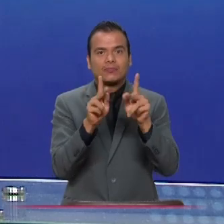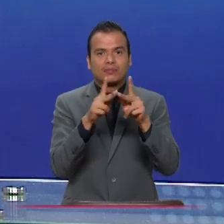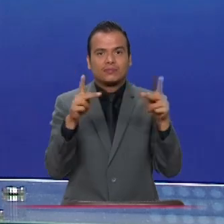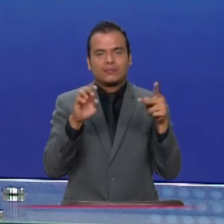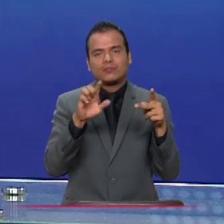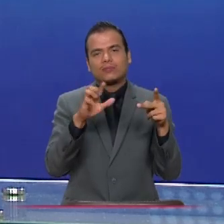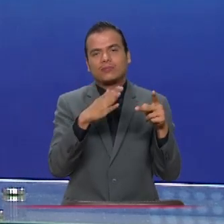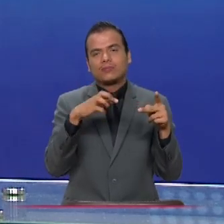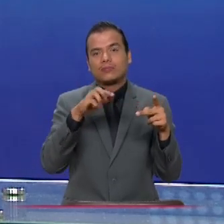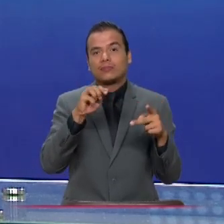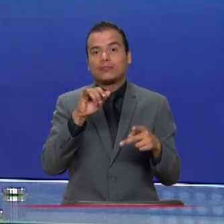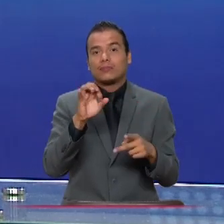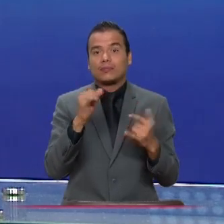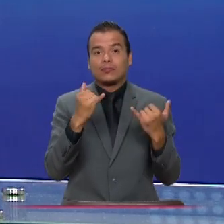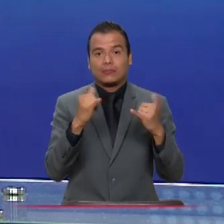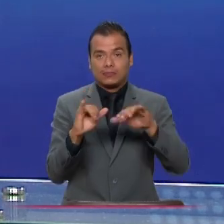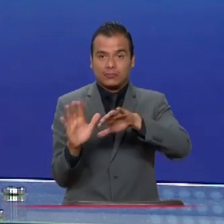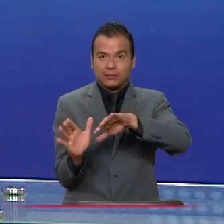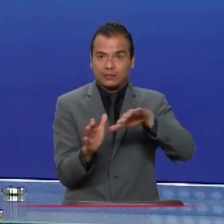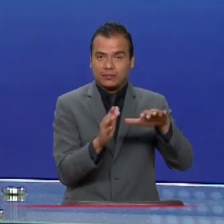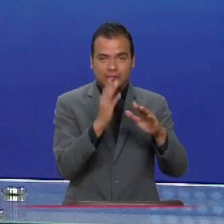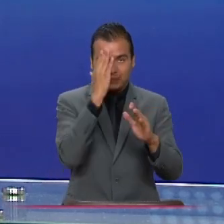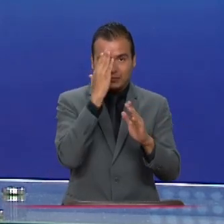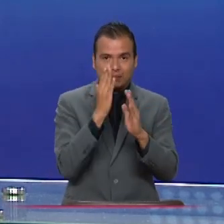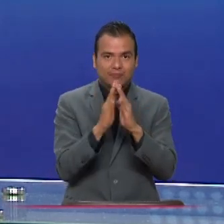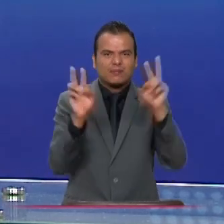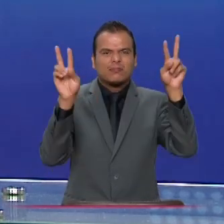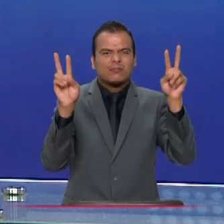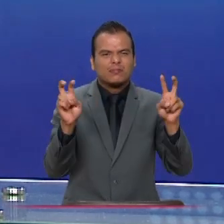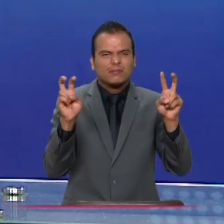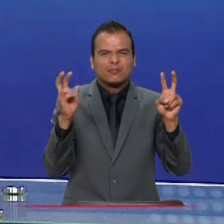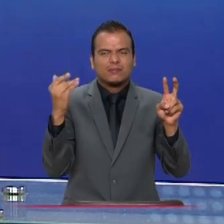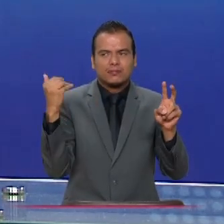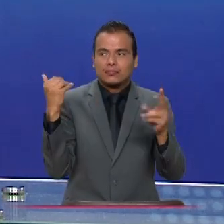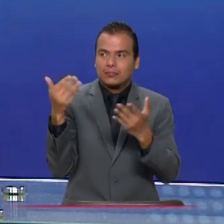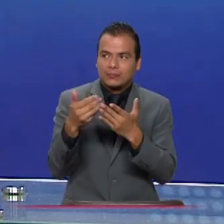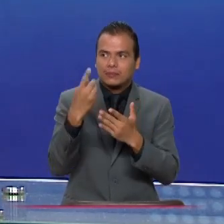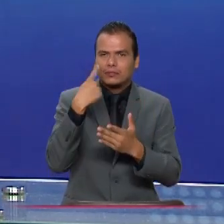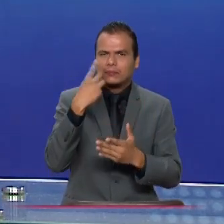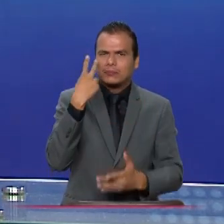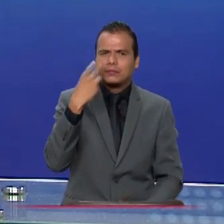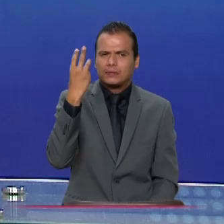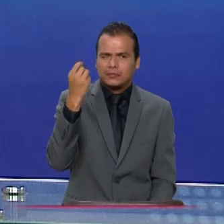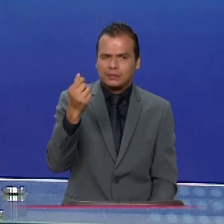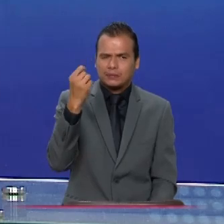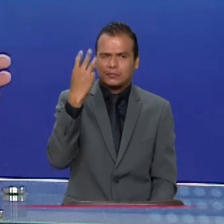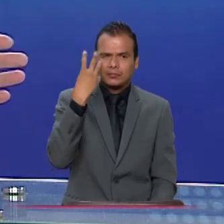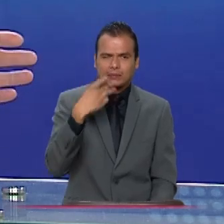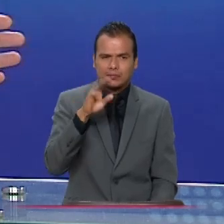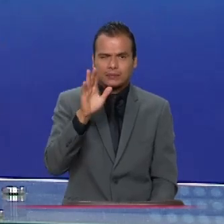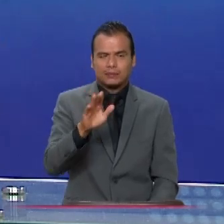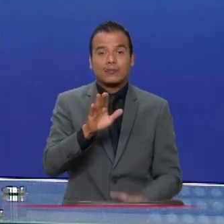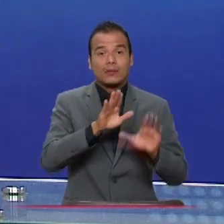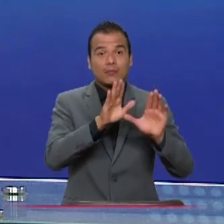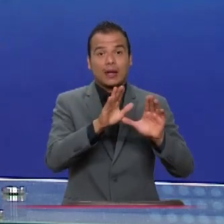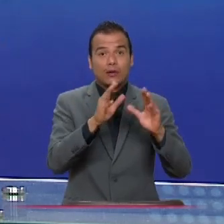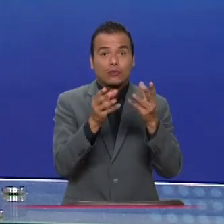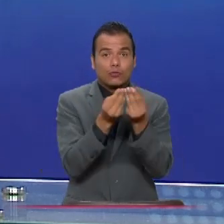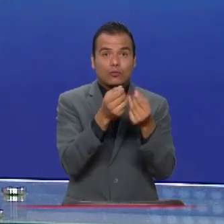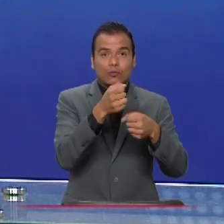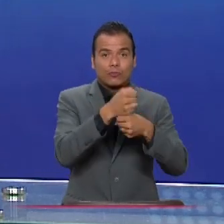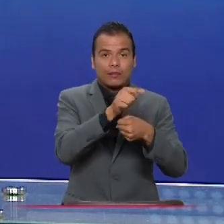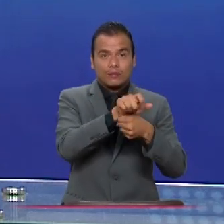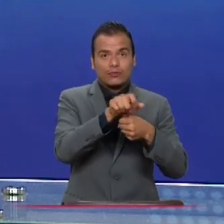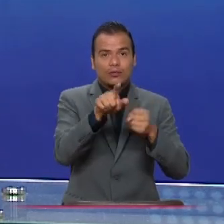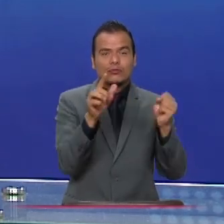Luego de casi tres días de mesas de negociación, el Gobierno Nacional y el Gremio de Transportadores lograron llegar por fin a un